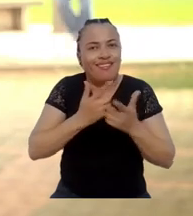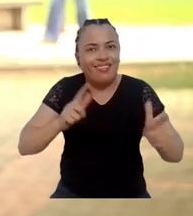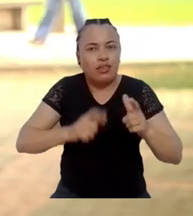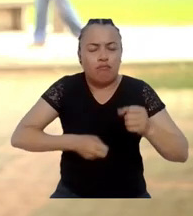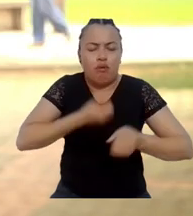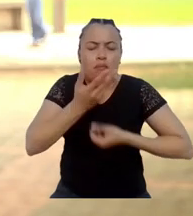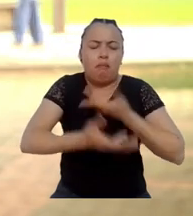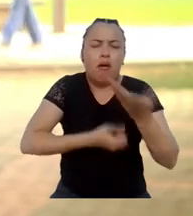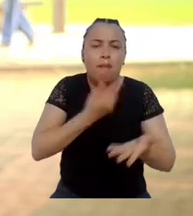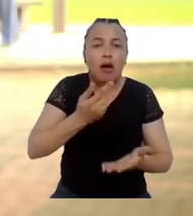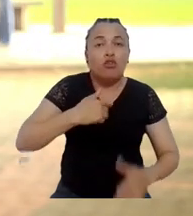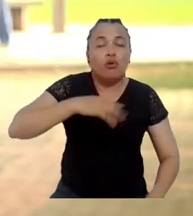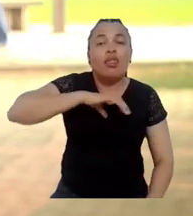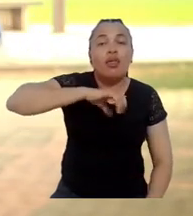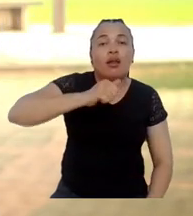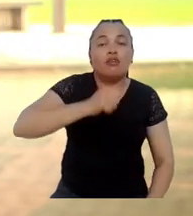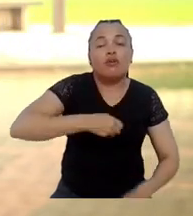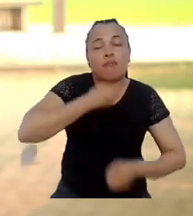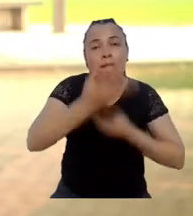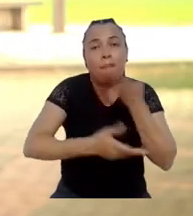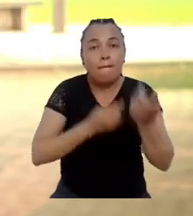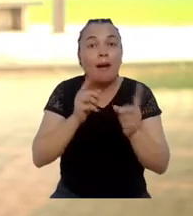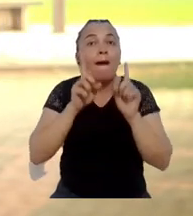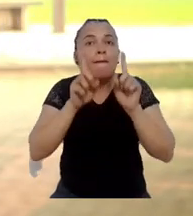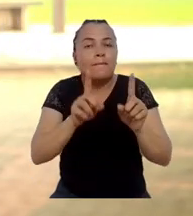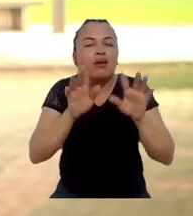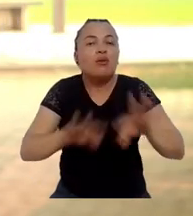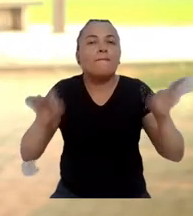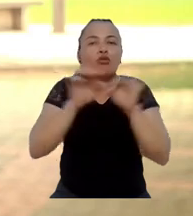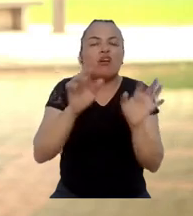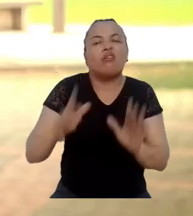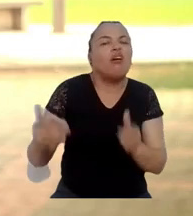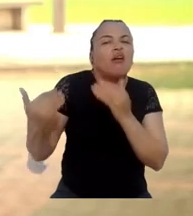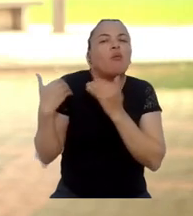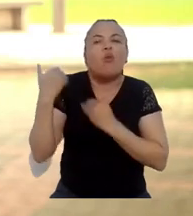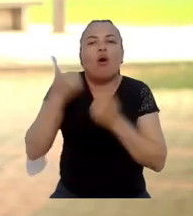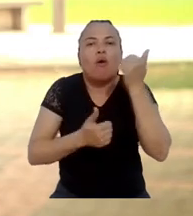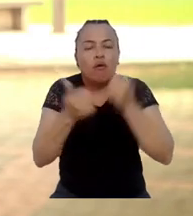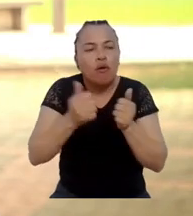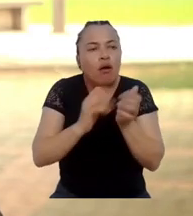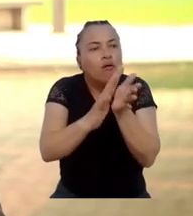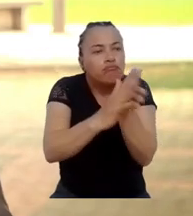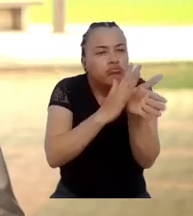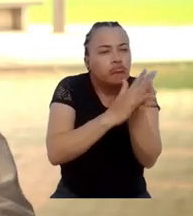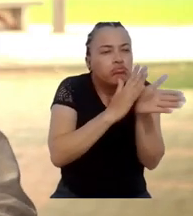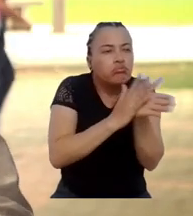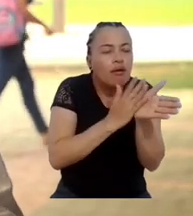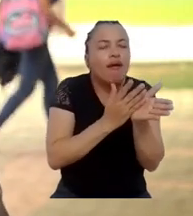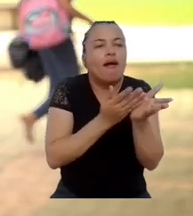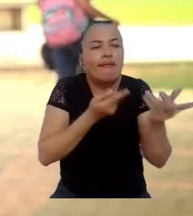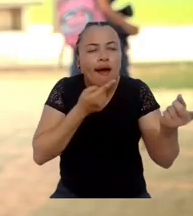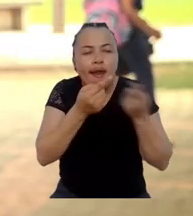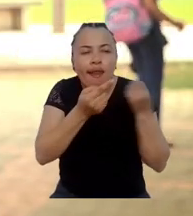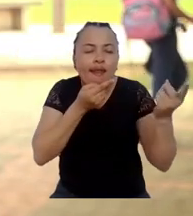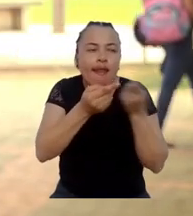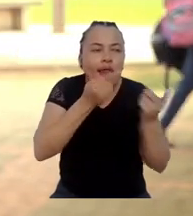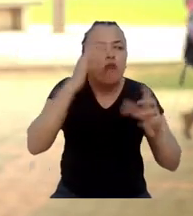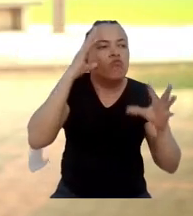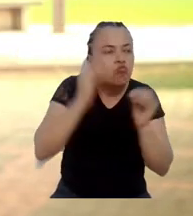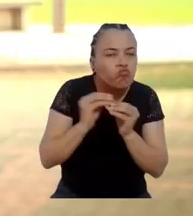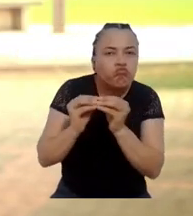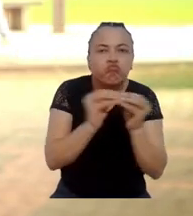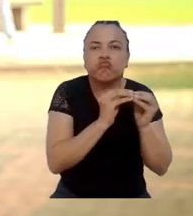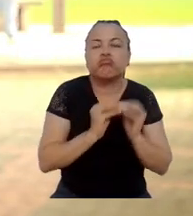permitirnos El derecho de hablar nos coloca el deber de saber escuchar y de poder dialogar de